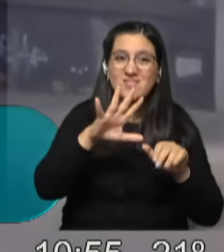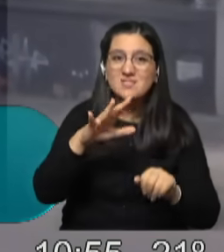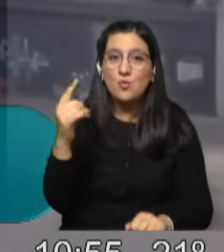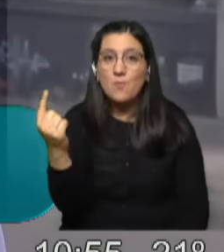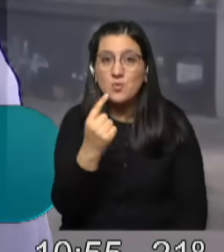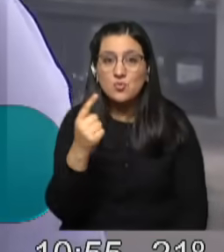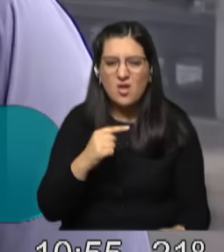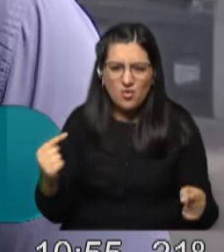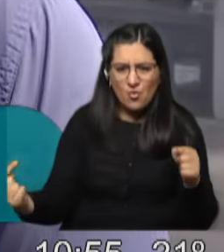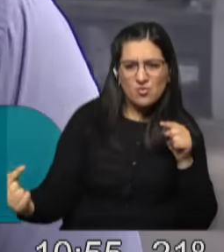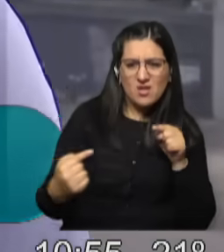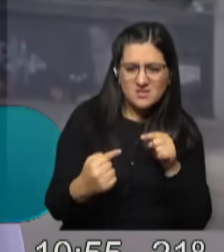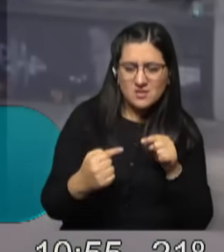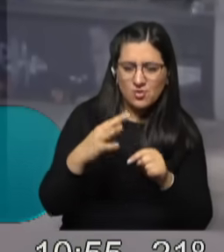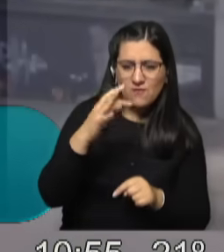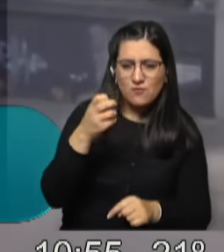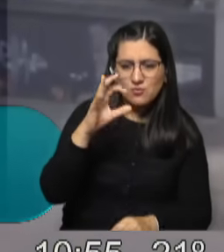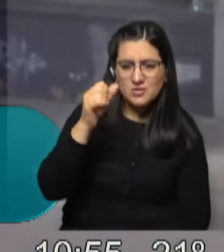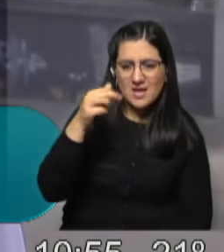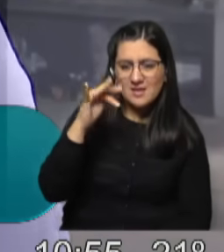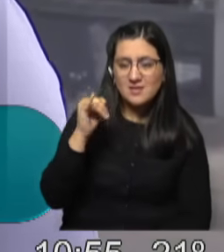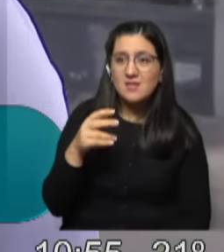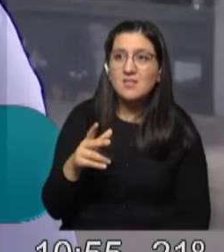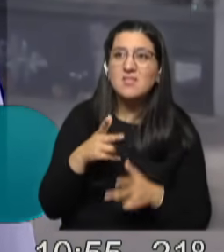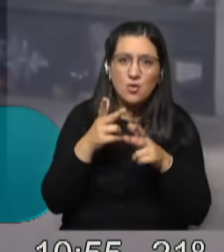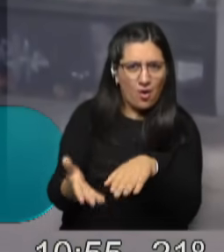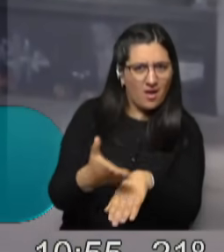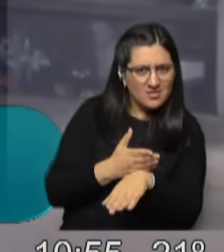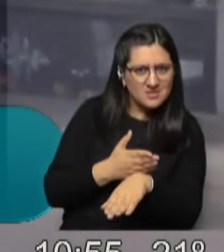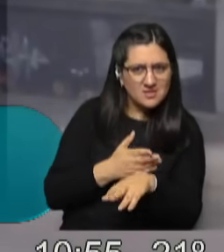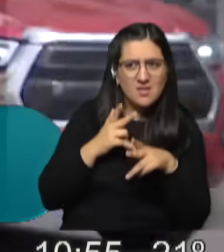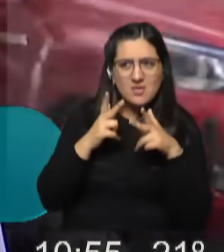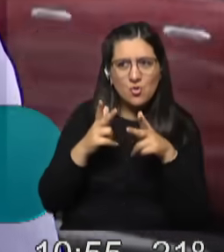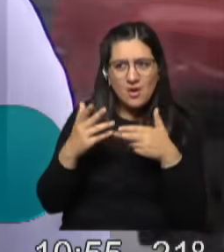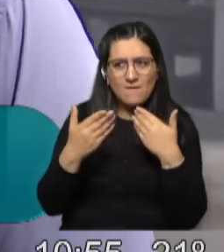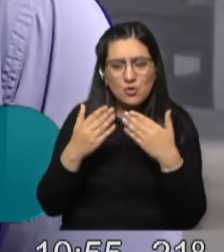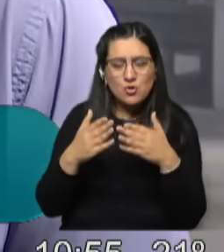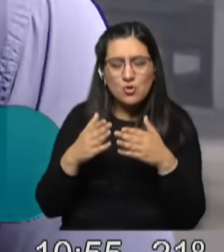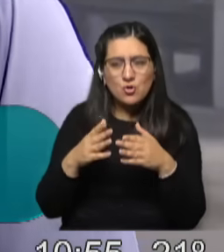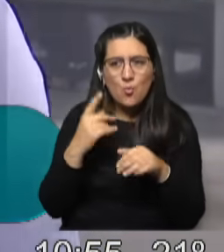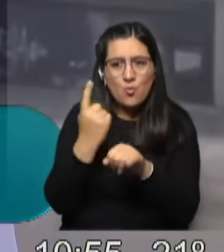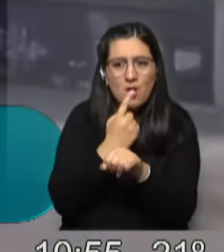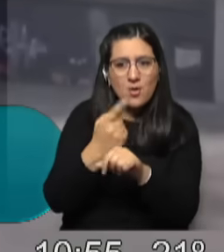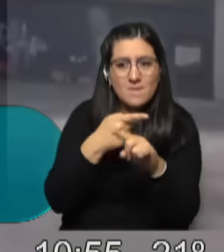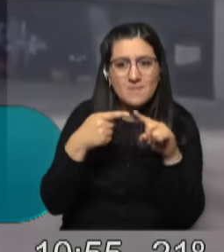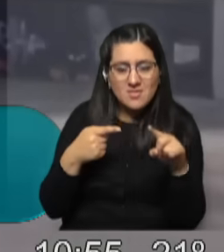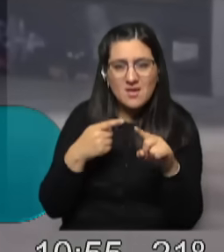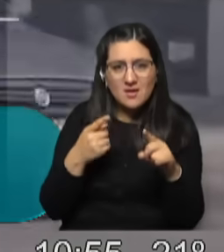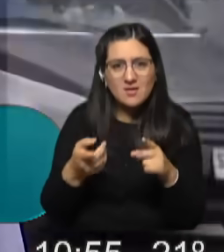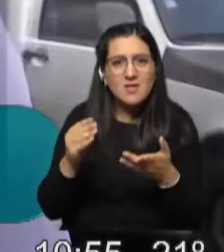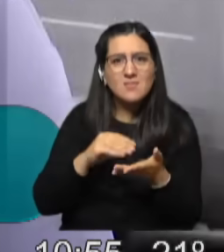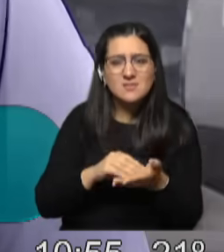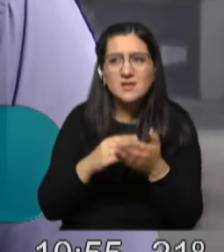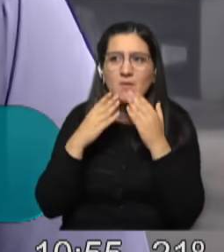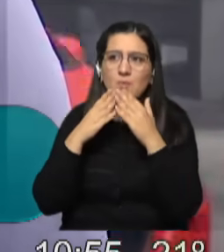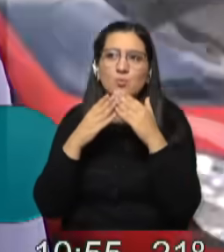que contradice lo que la misma Fossati había dicho tiempo atrás, que había dicho que había hablado no solamente una hora y media, sino que la había consultado